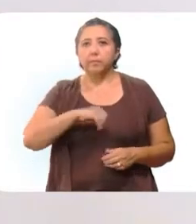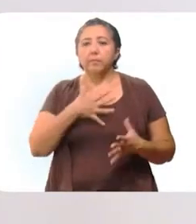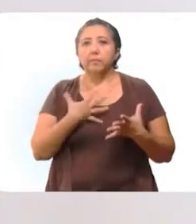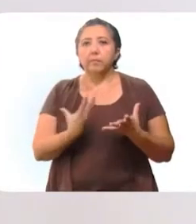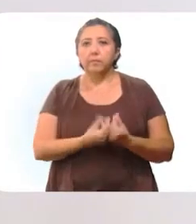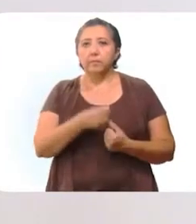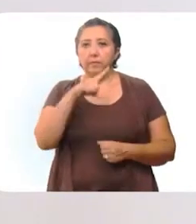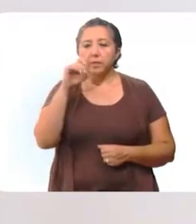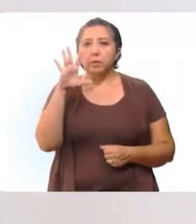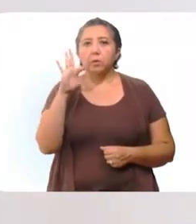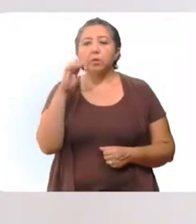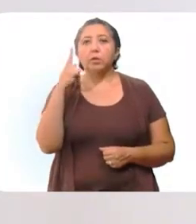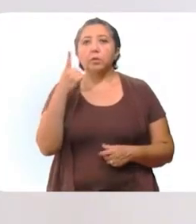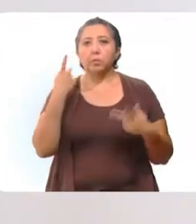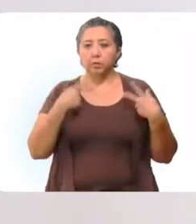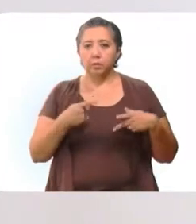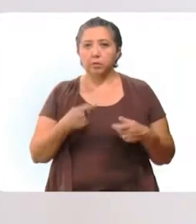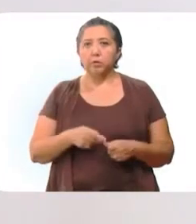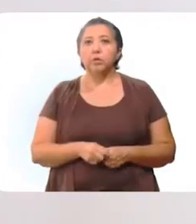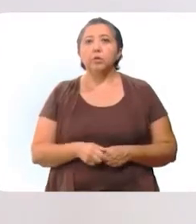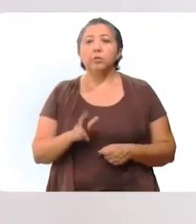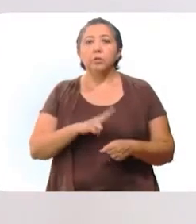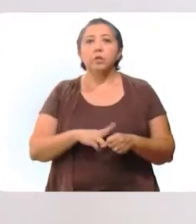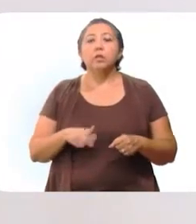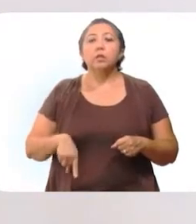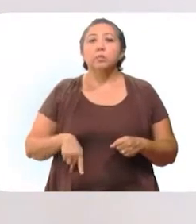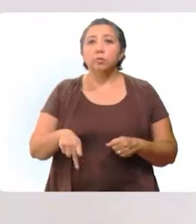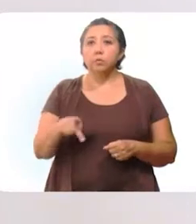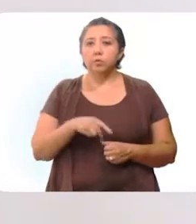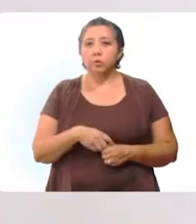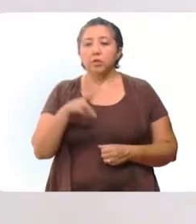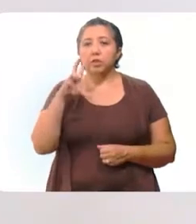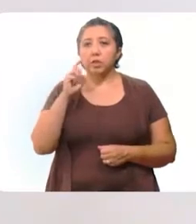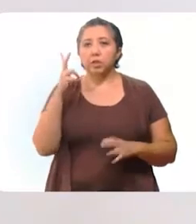hoy tenemos 141 pacientes en hospitales públicos.